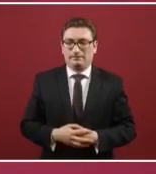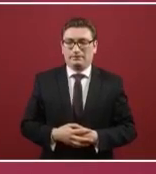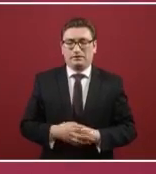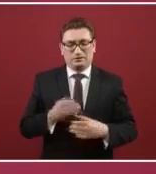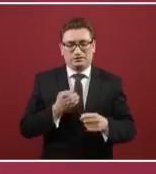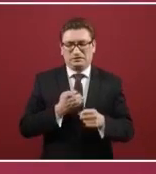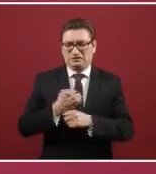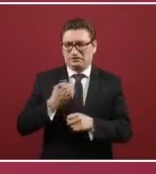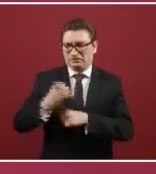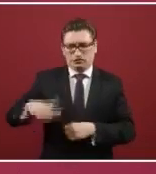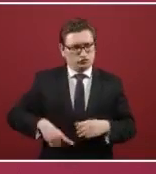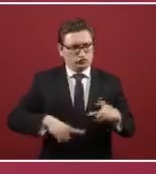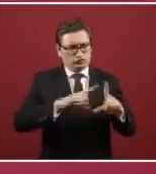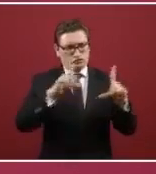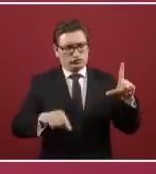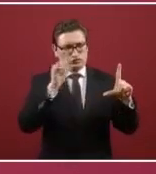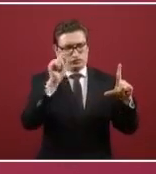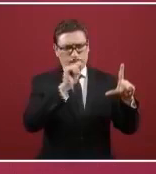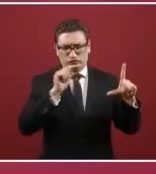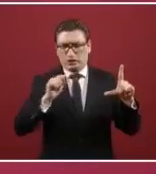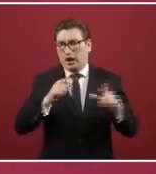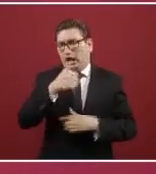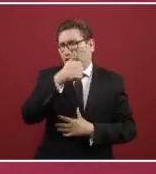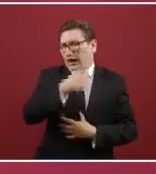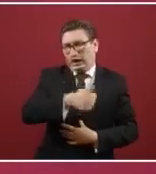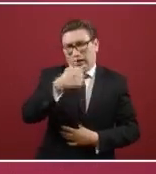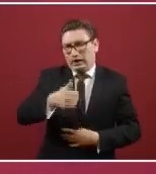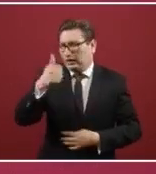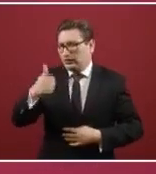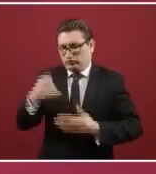entidad federativa, son autónomas las